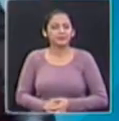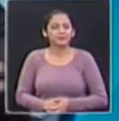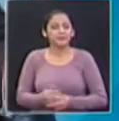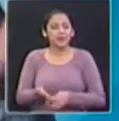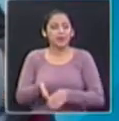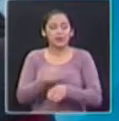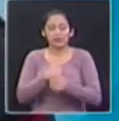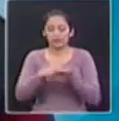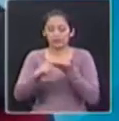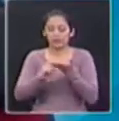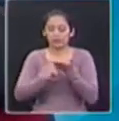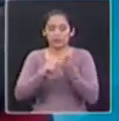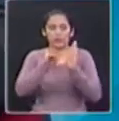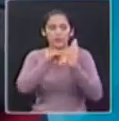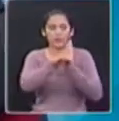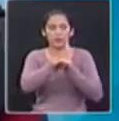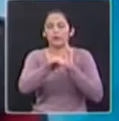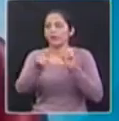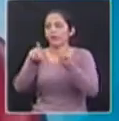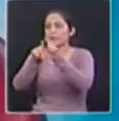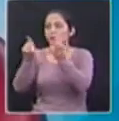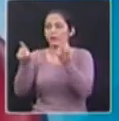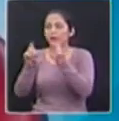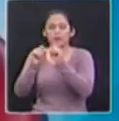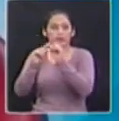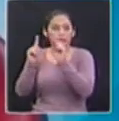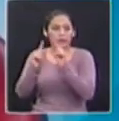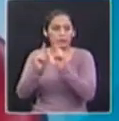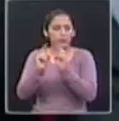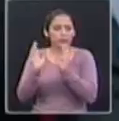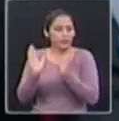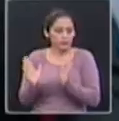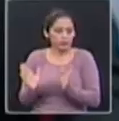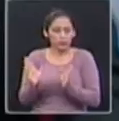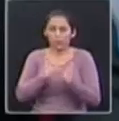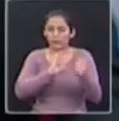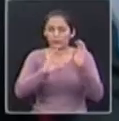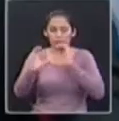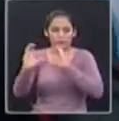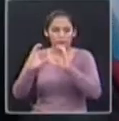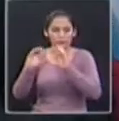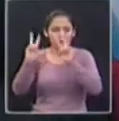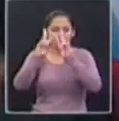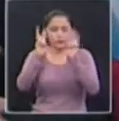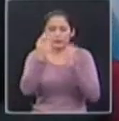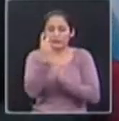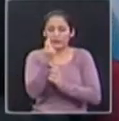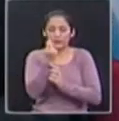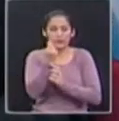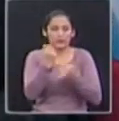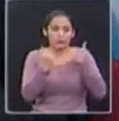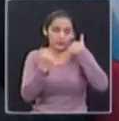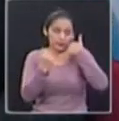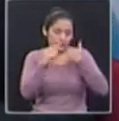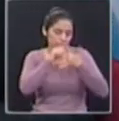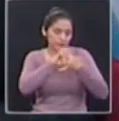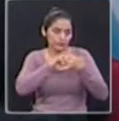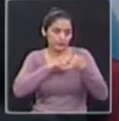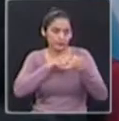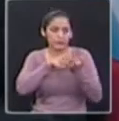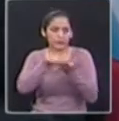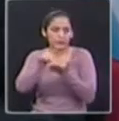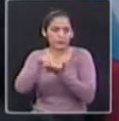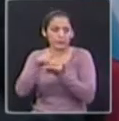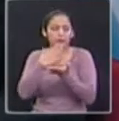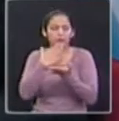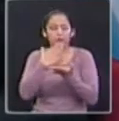banca como empresario se hable nuevamente del dinero electrónico o no si sorprende sobre todo por el contexto del dinero electrónico tenemos que un extremo